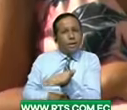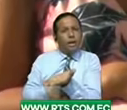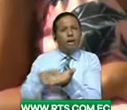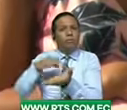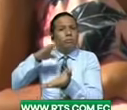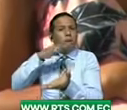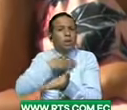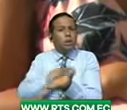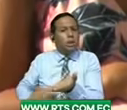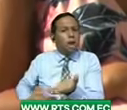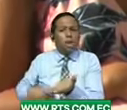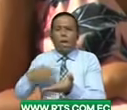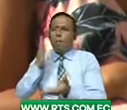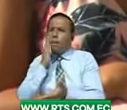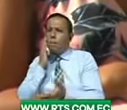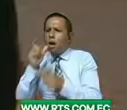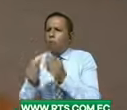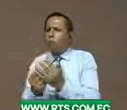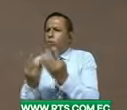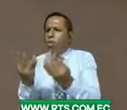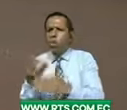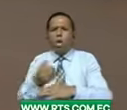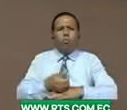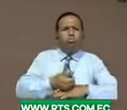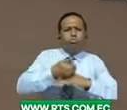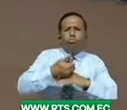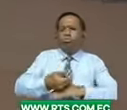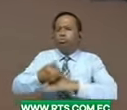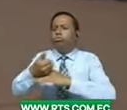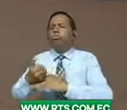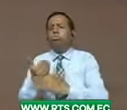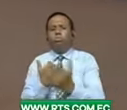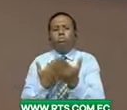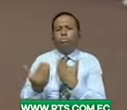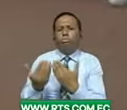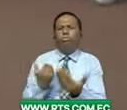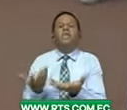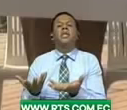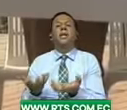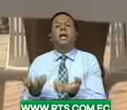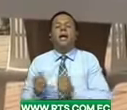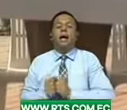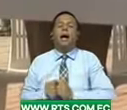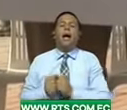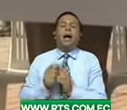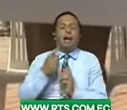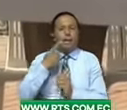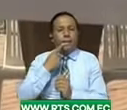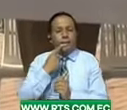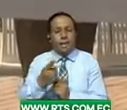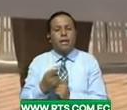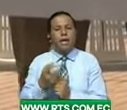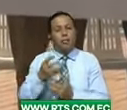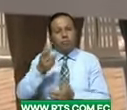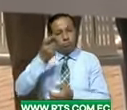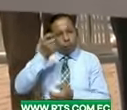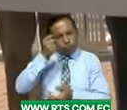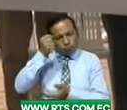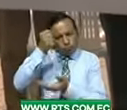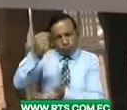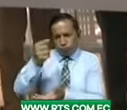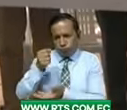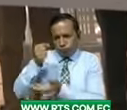de familia, también con los alcaldes de la provincia de Santa Elena, para hacer la entrega simbólica de incentivos para la construcción de